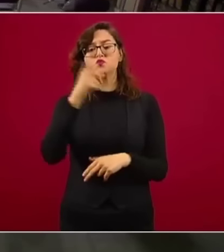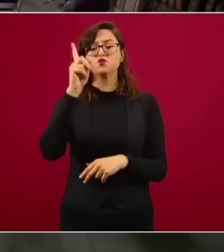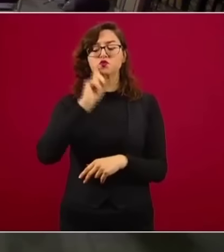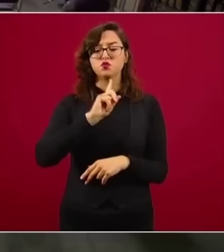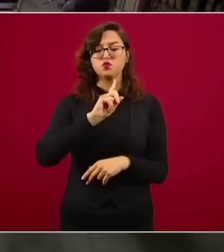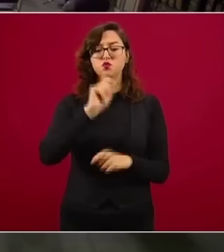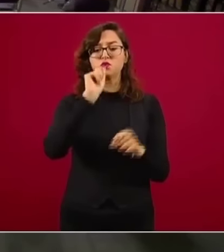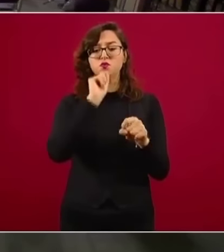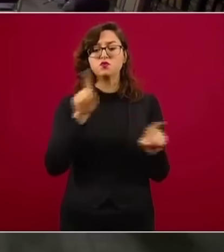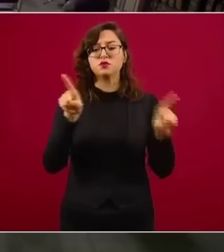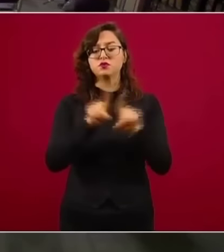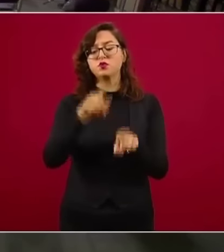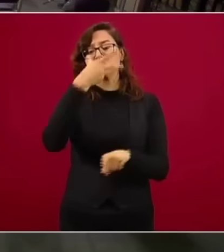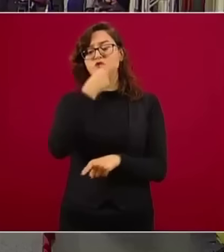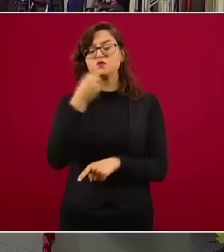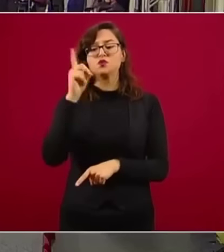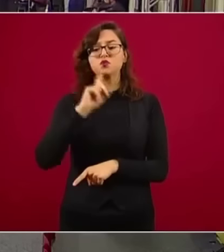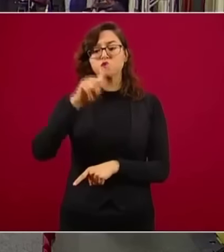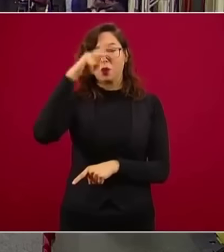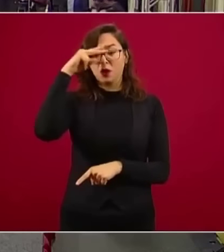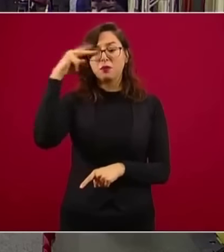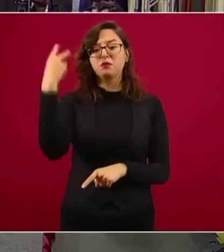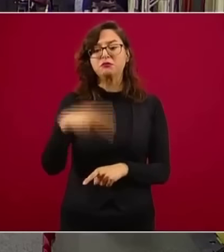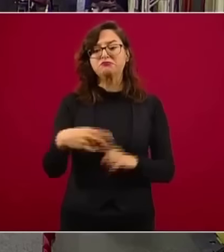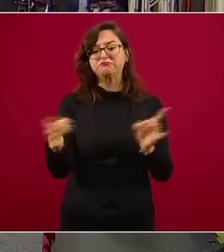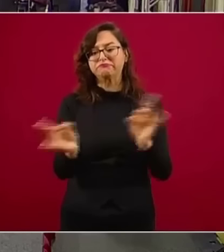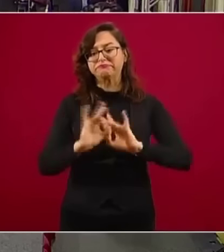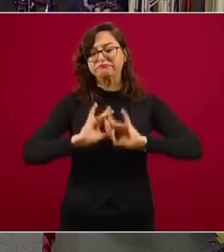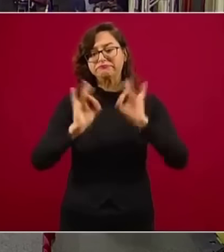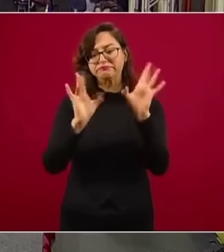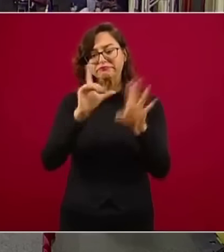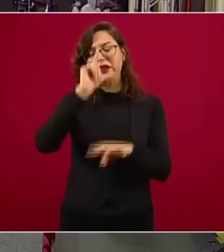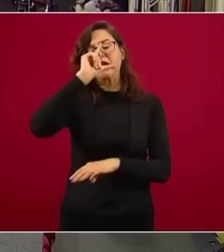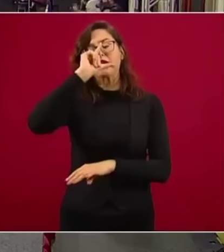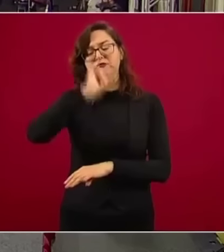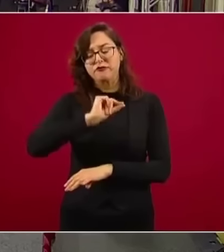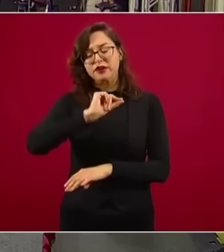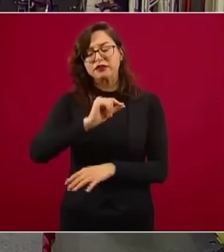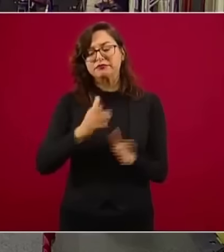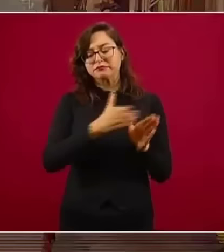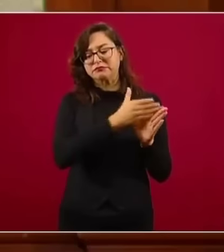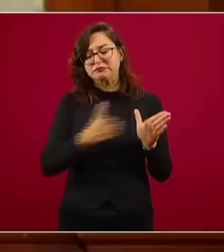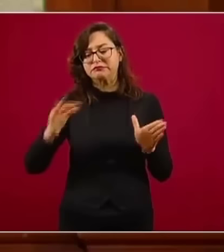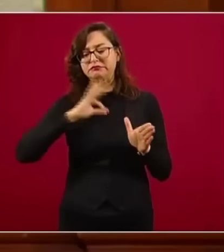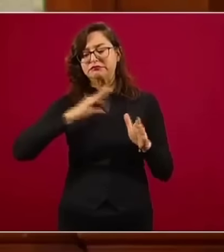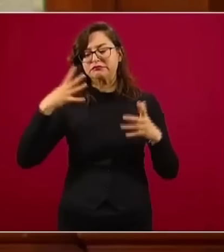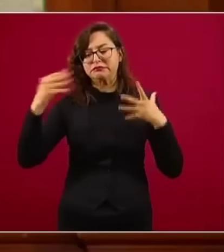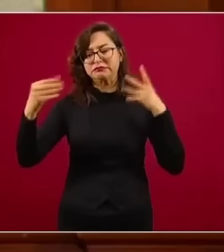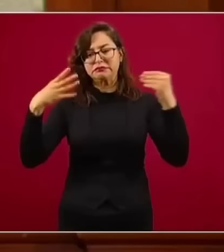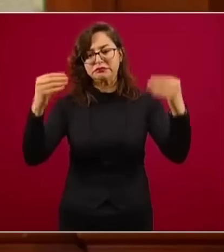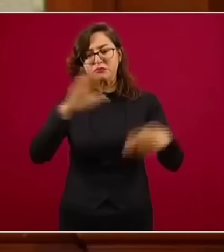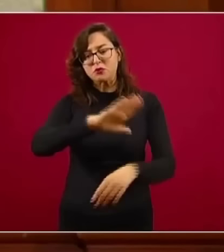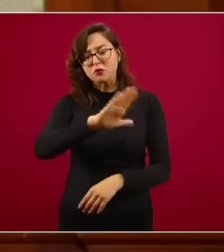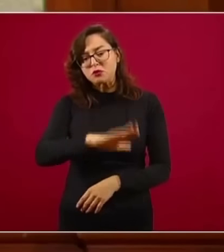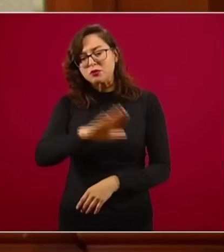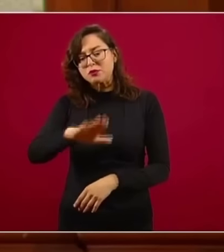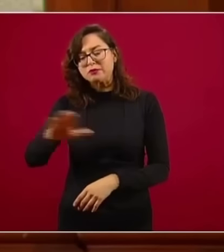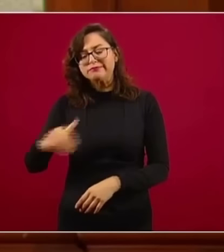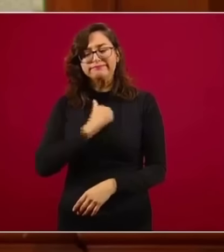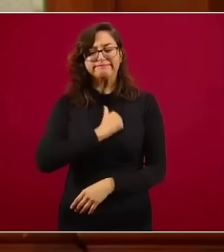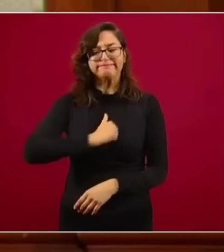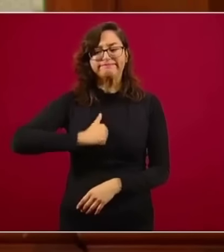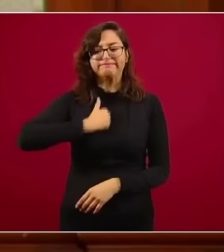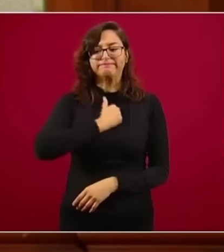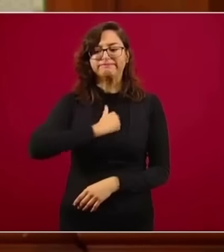de todas las mexicanas y mexicanos que han fallecido en esta lamentable pandemia. Para